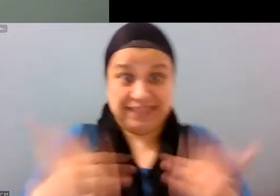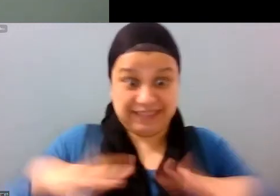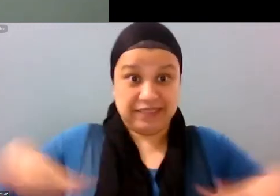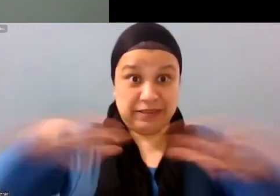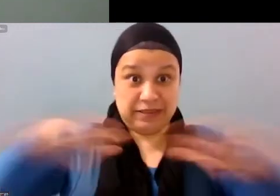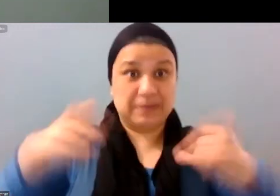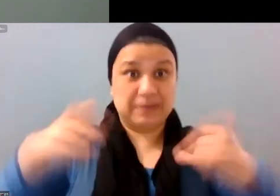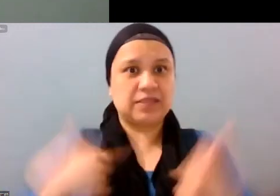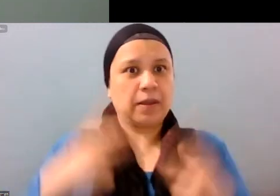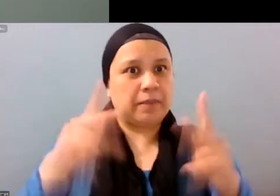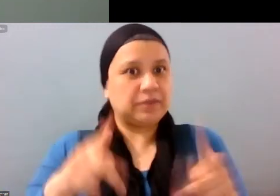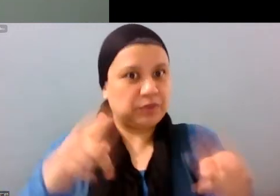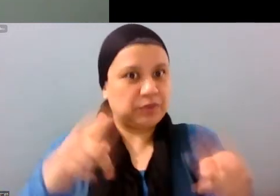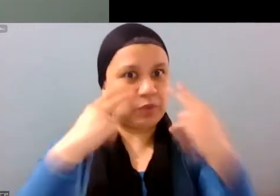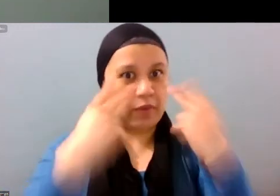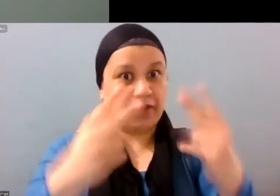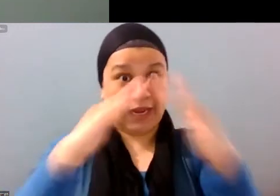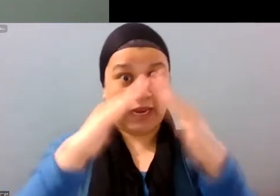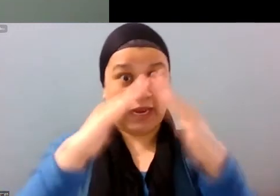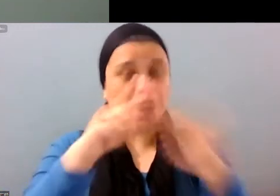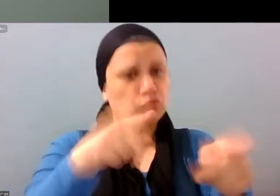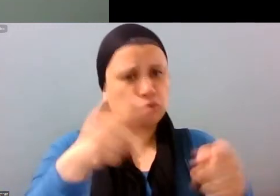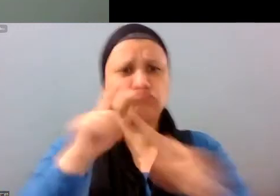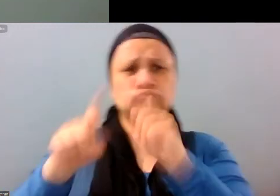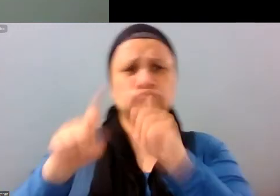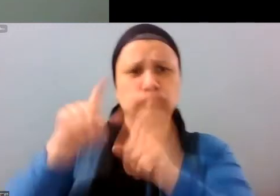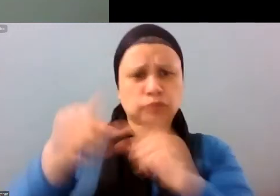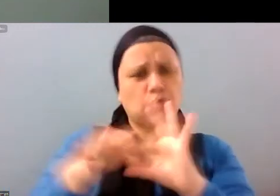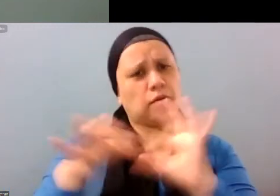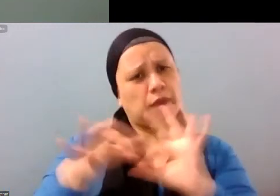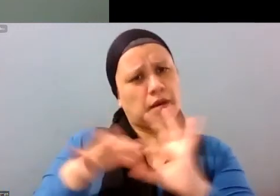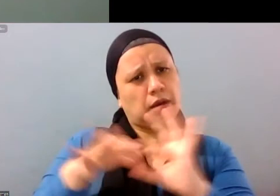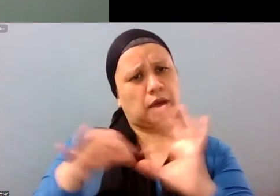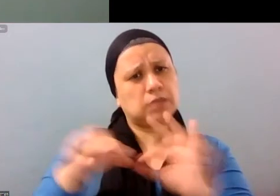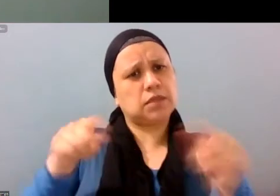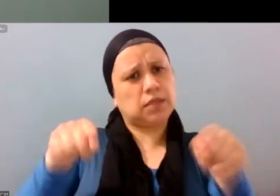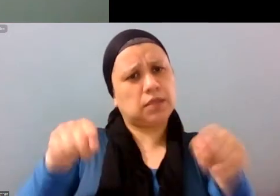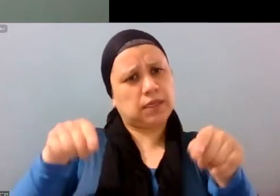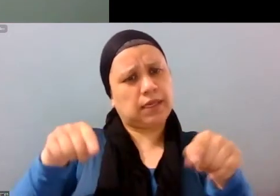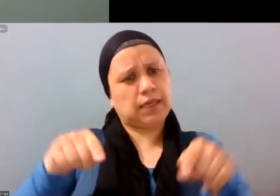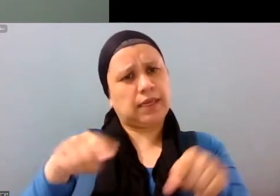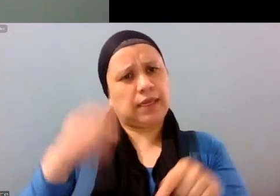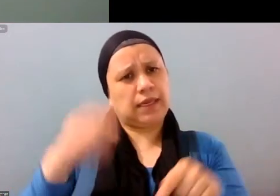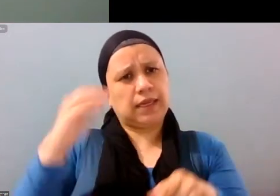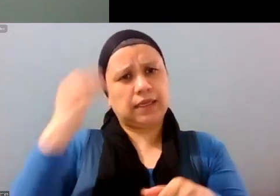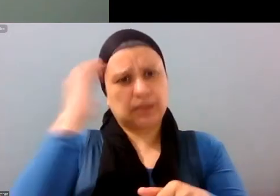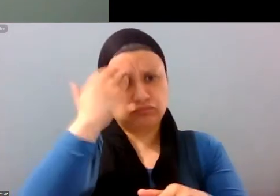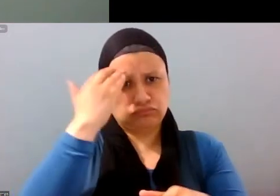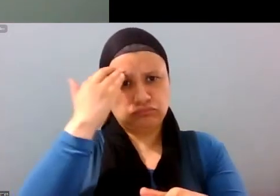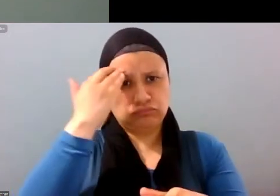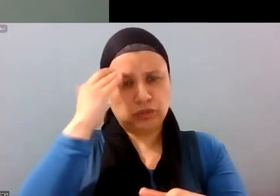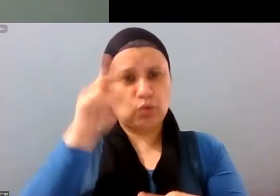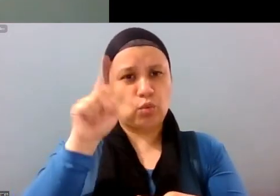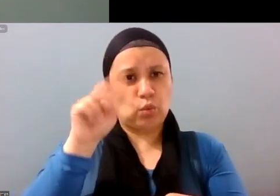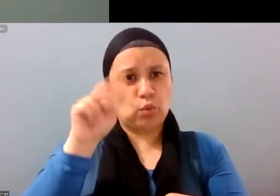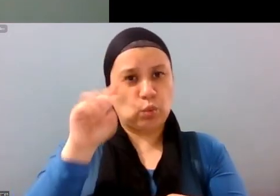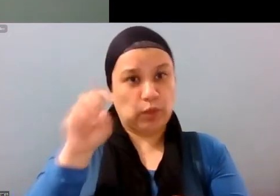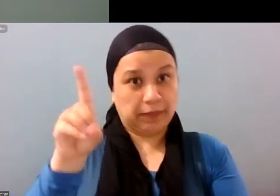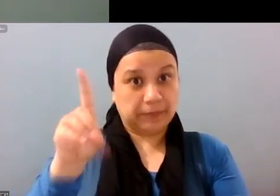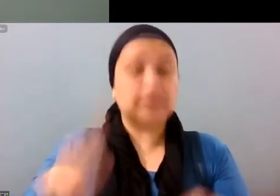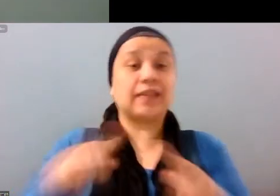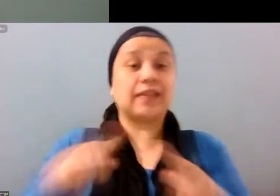casa a hacer sus consultas y comentarios en esta red social de la UNED seguidamente cedo la palabra